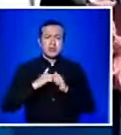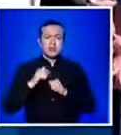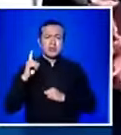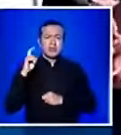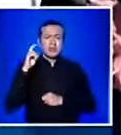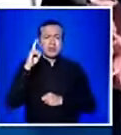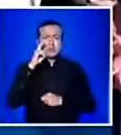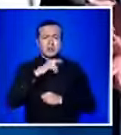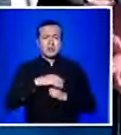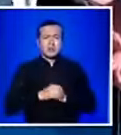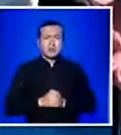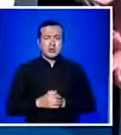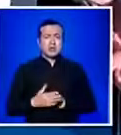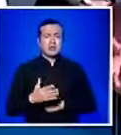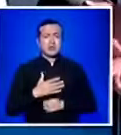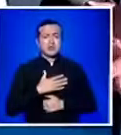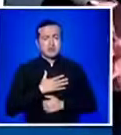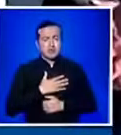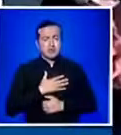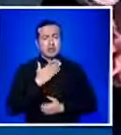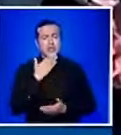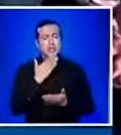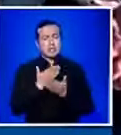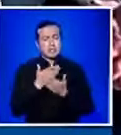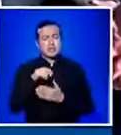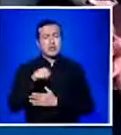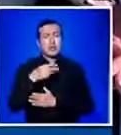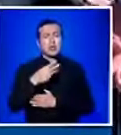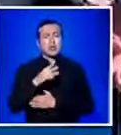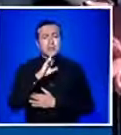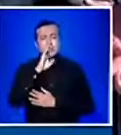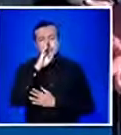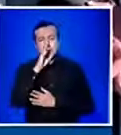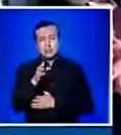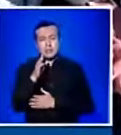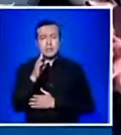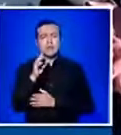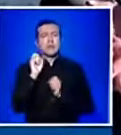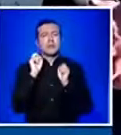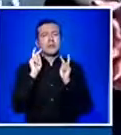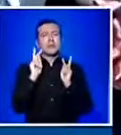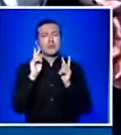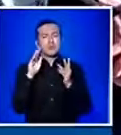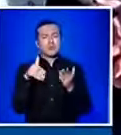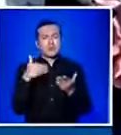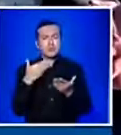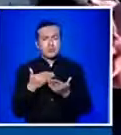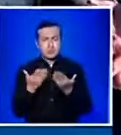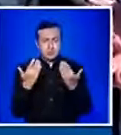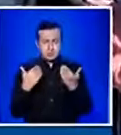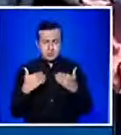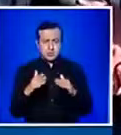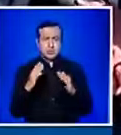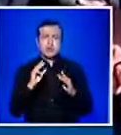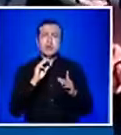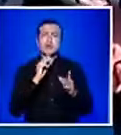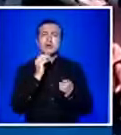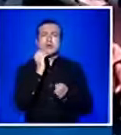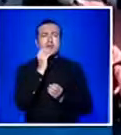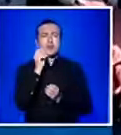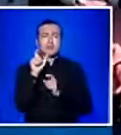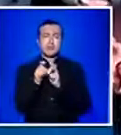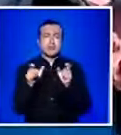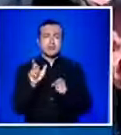no sé, yo siempre agradezco a ustedes de Coavisa que nos están dando esta oportunidad de mandar este mensaje y que la